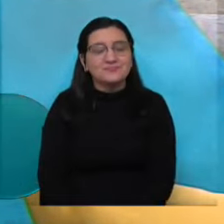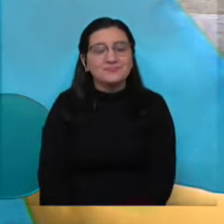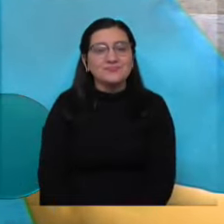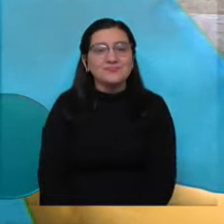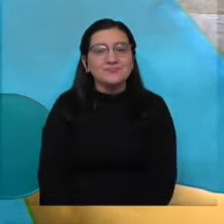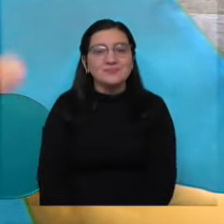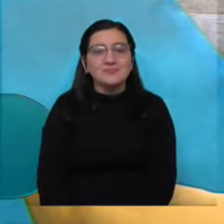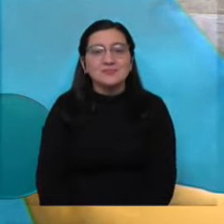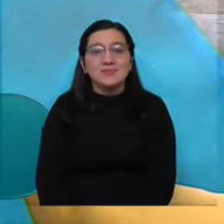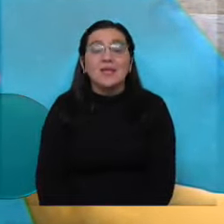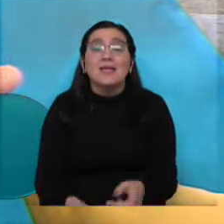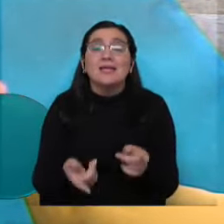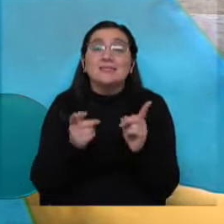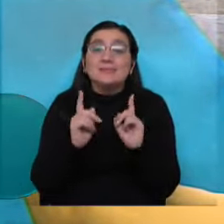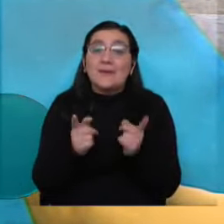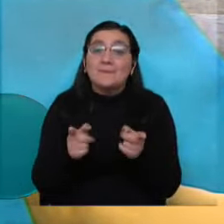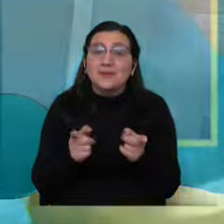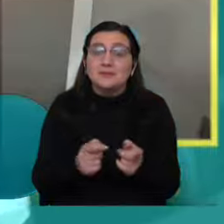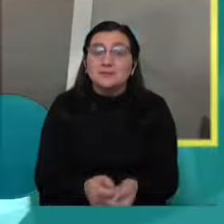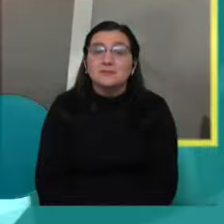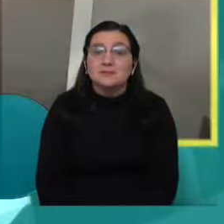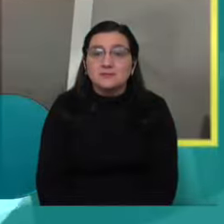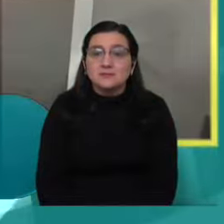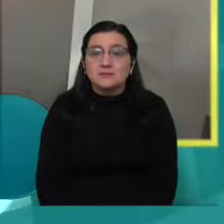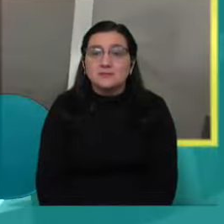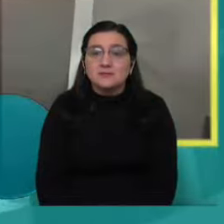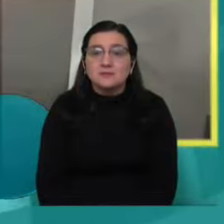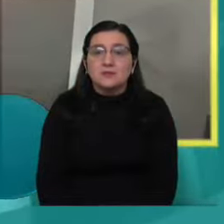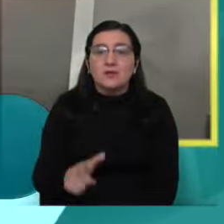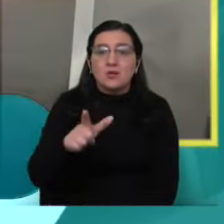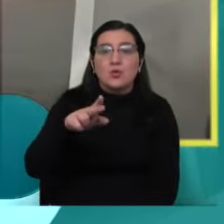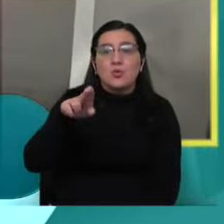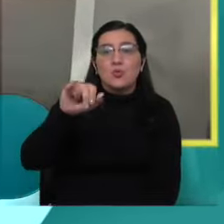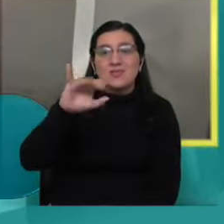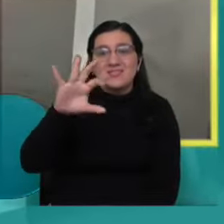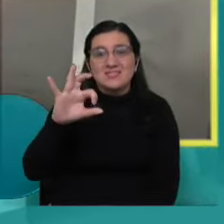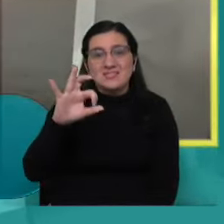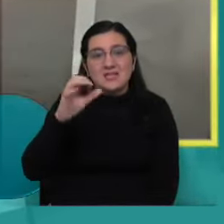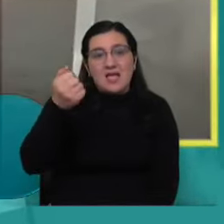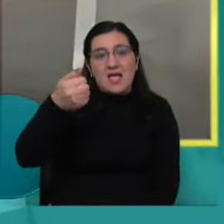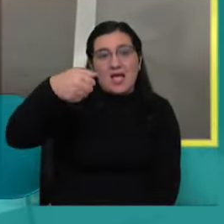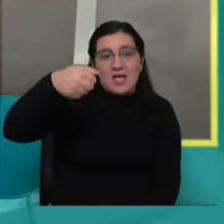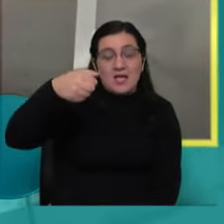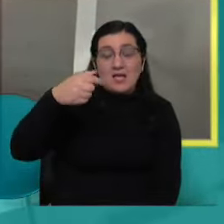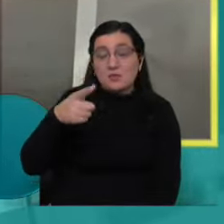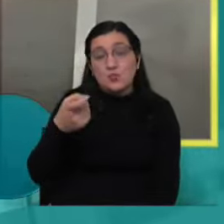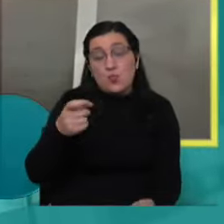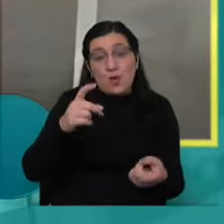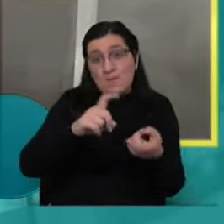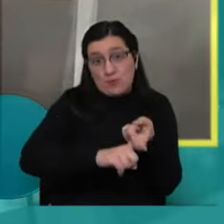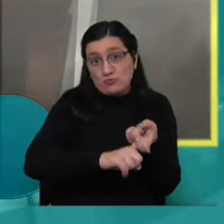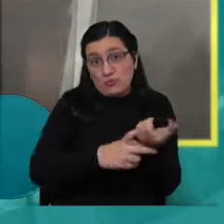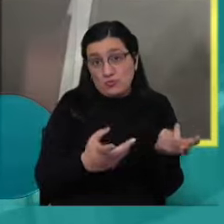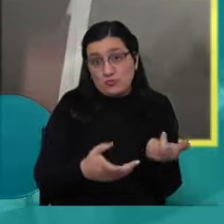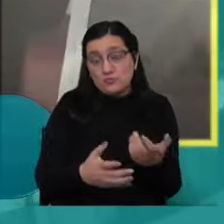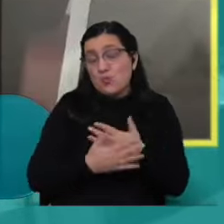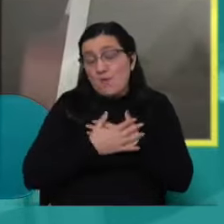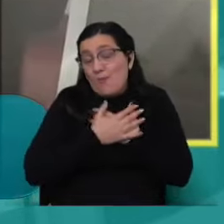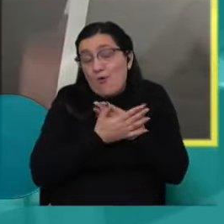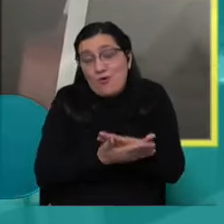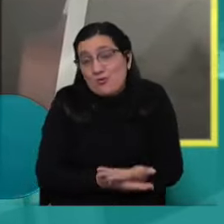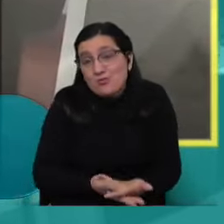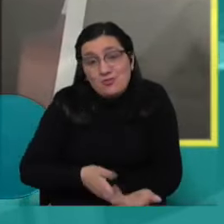y también va a estar Luis andrini que es su este compañero de vida su amor